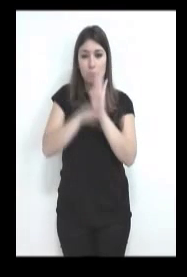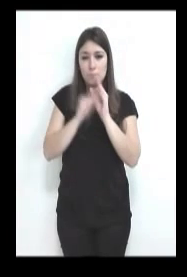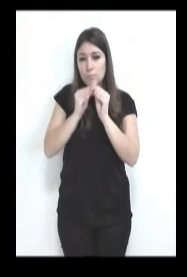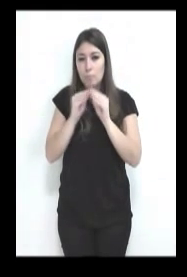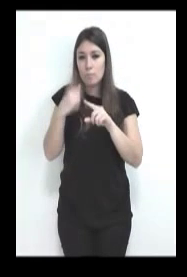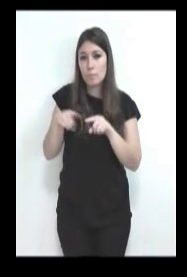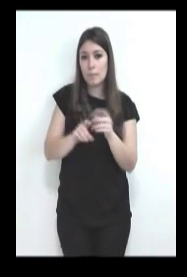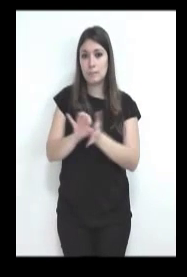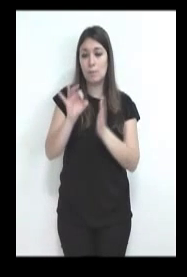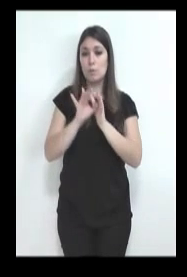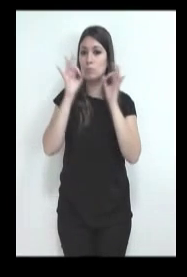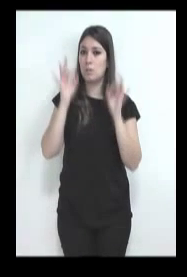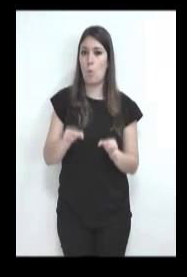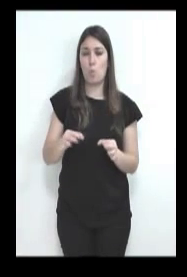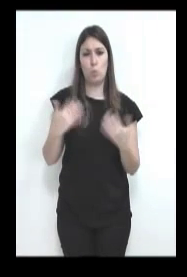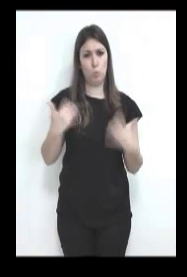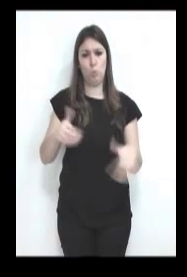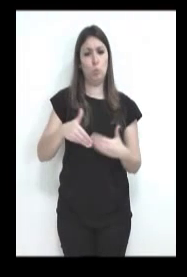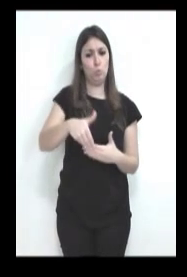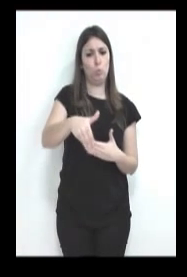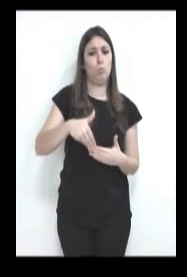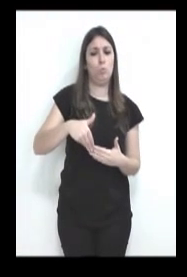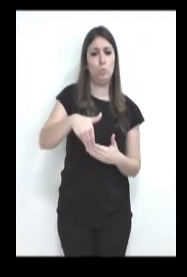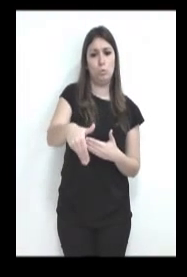o a los servicios va a haber una fuerte componente de